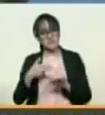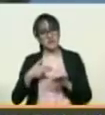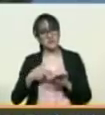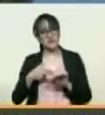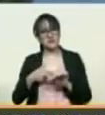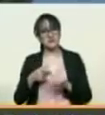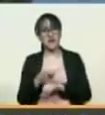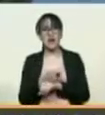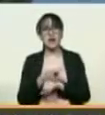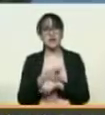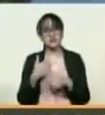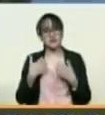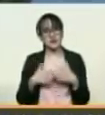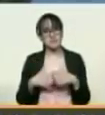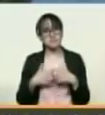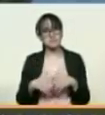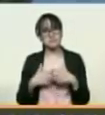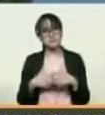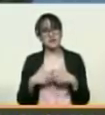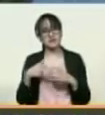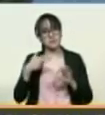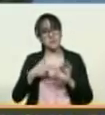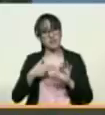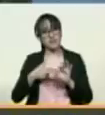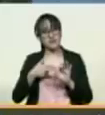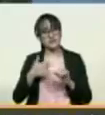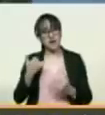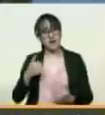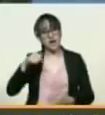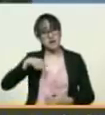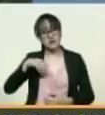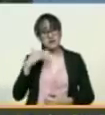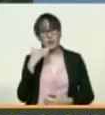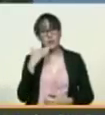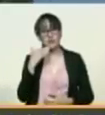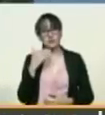de una empresa de PDVSA aquí en Estados Unidos en prisión,